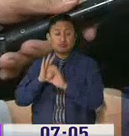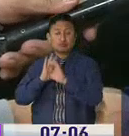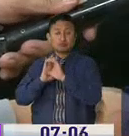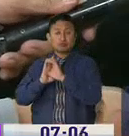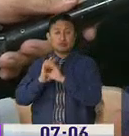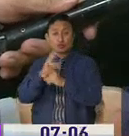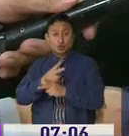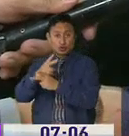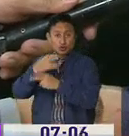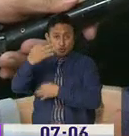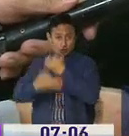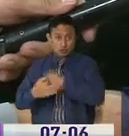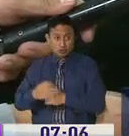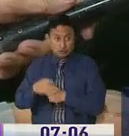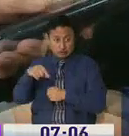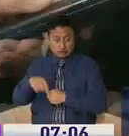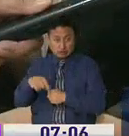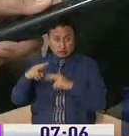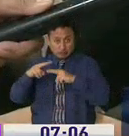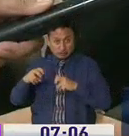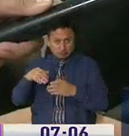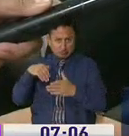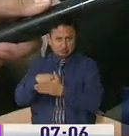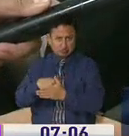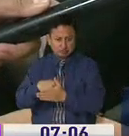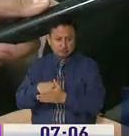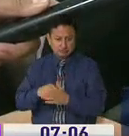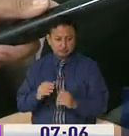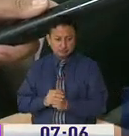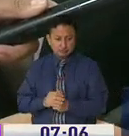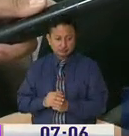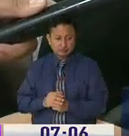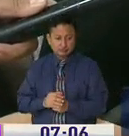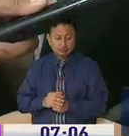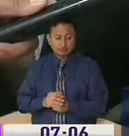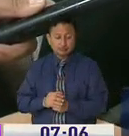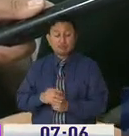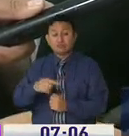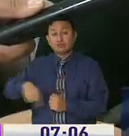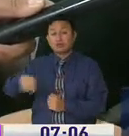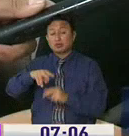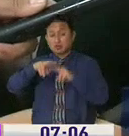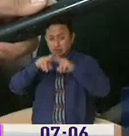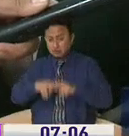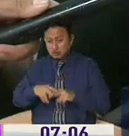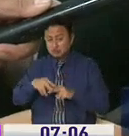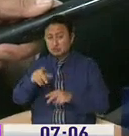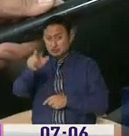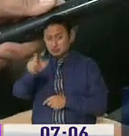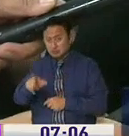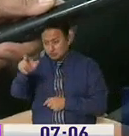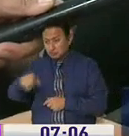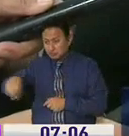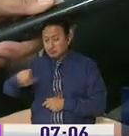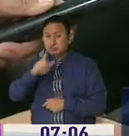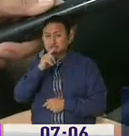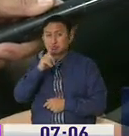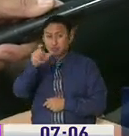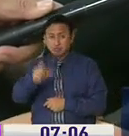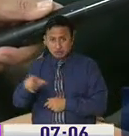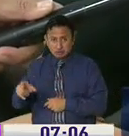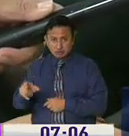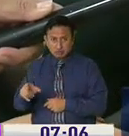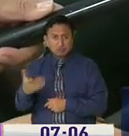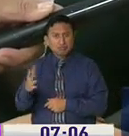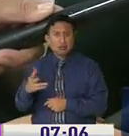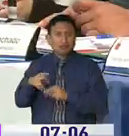en esta investigación. Ni siquiera se terminó de verificar quiénes son las personas exactamente que cometieron estos ilícitos.